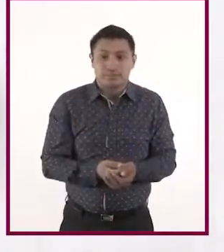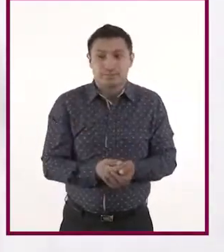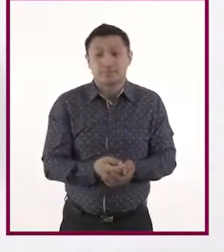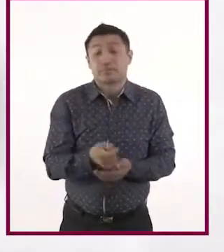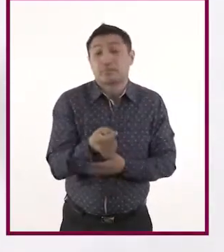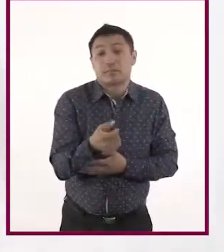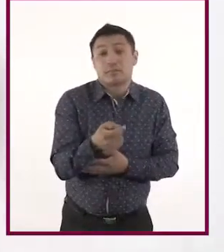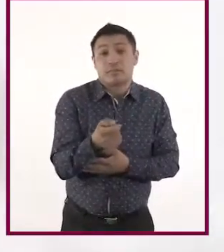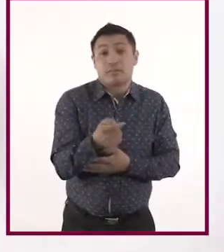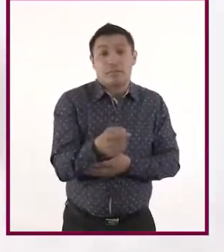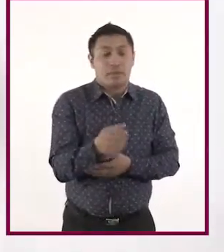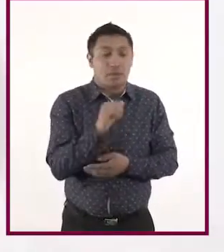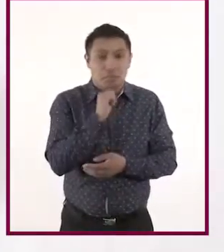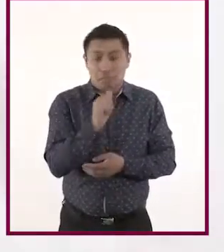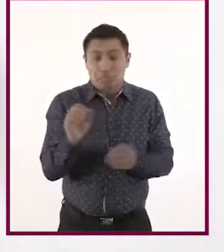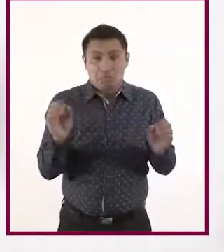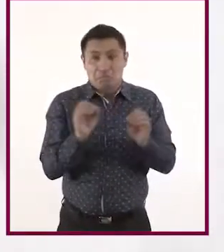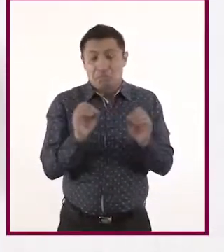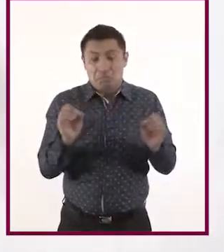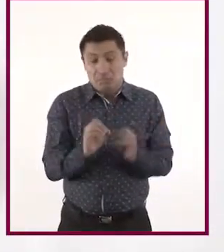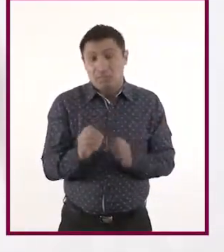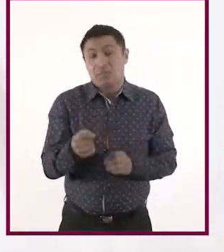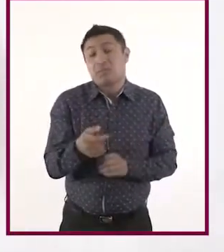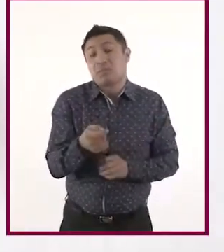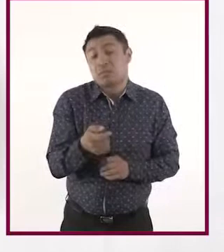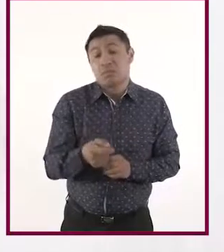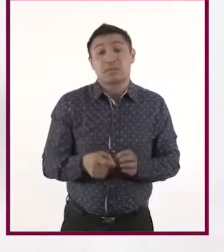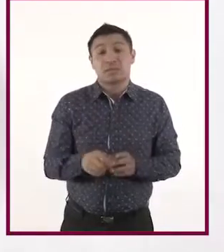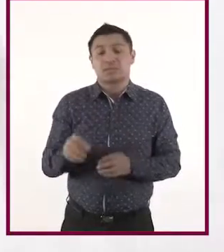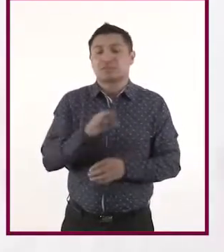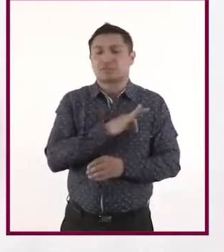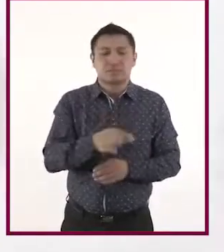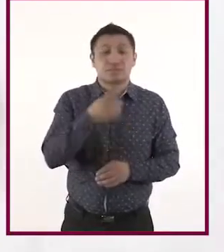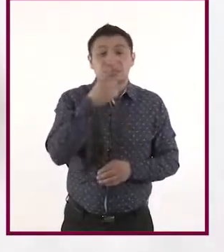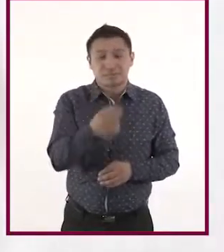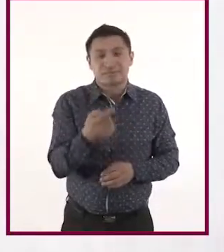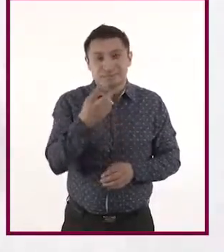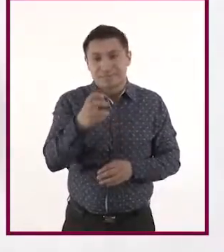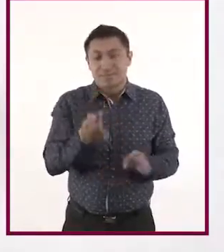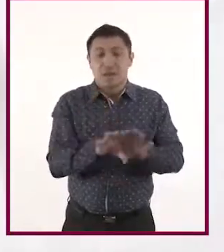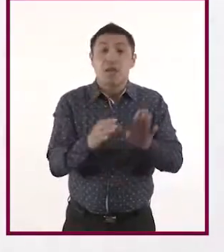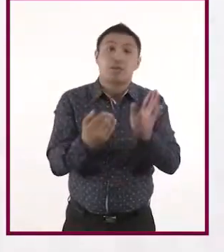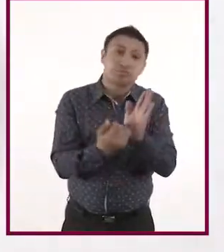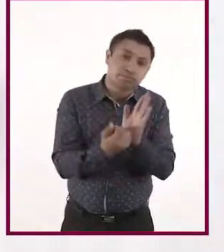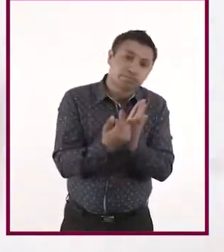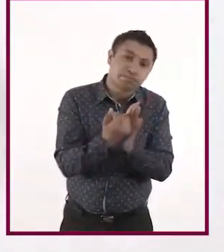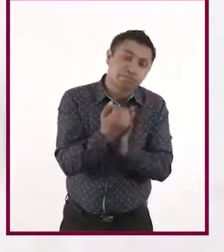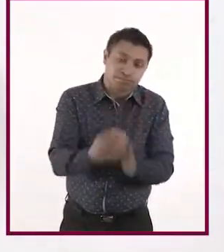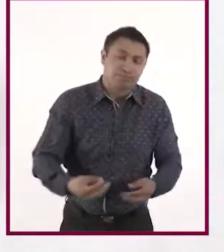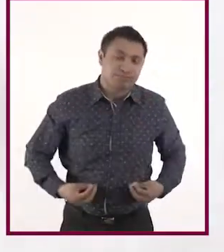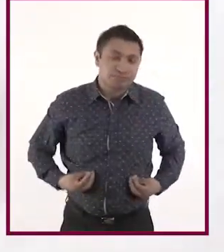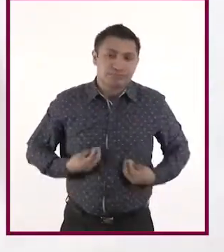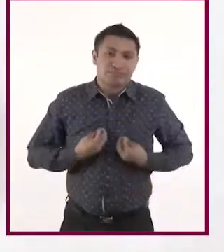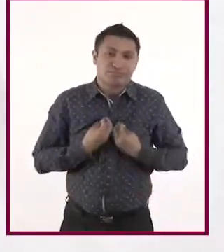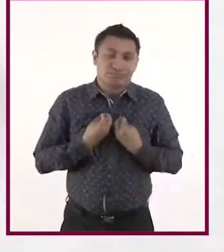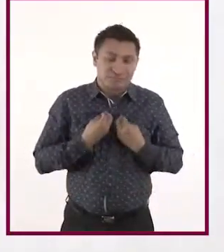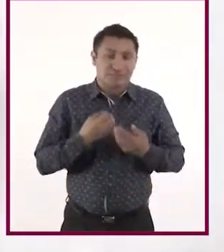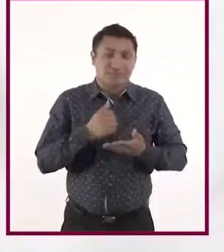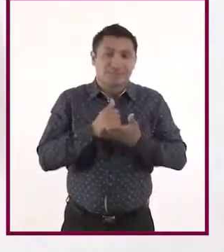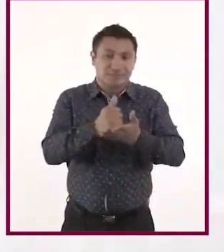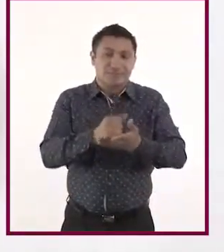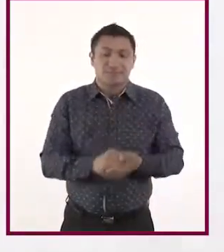menor, casi nada, podríamos decir, pues, que esta cantidad ha hecho posible la vida como hoy la